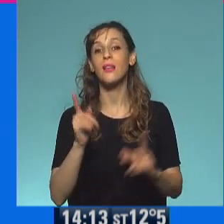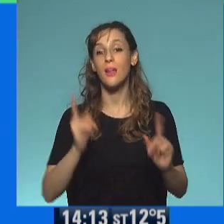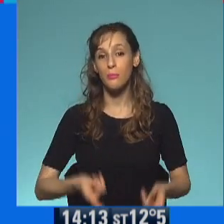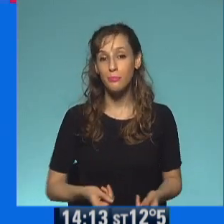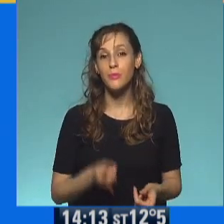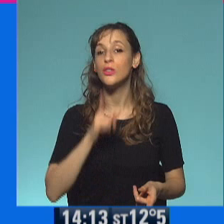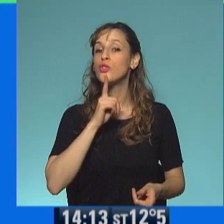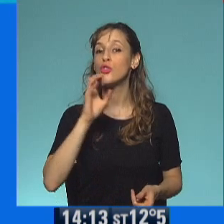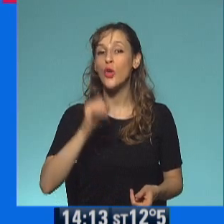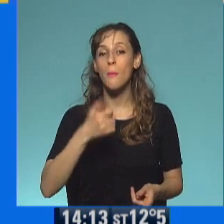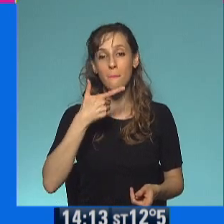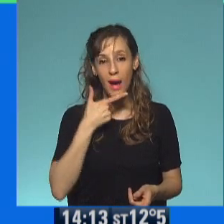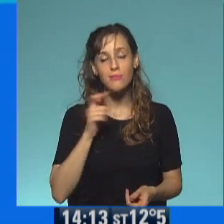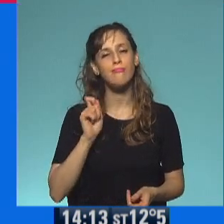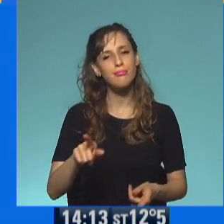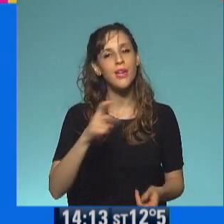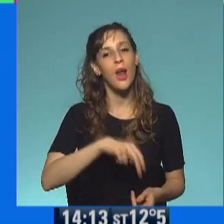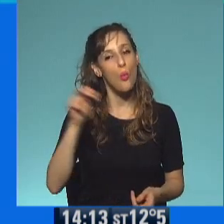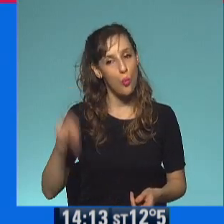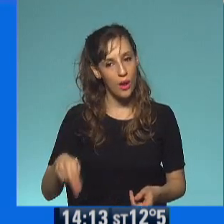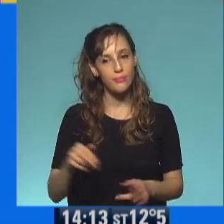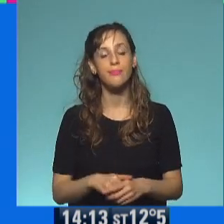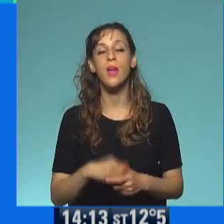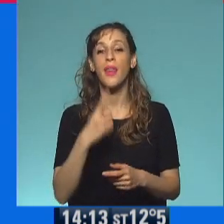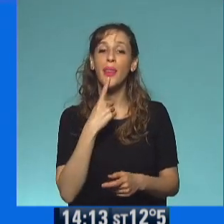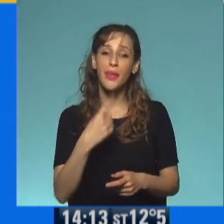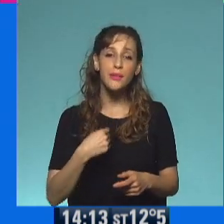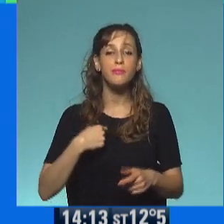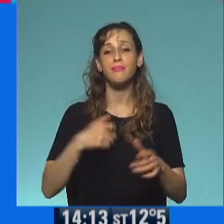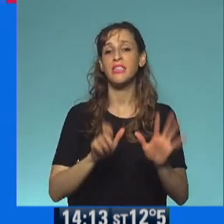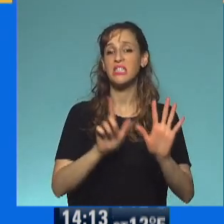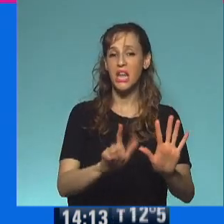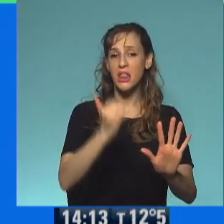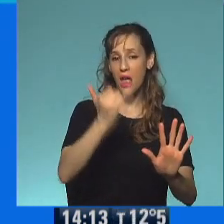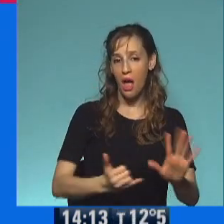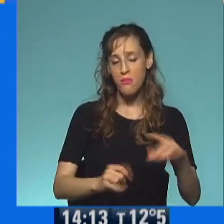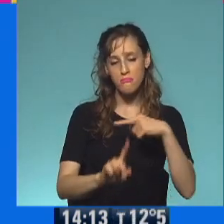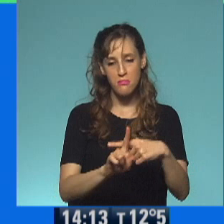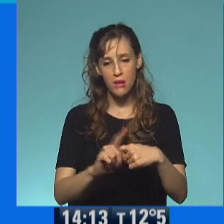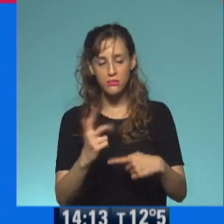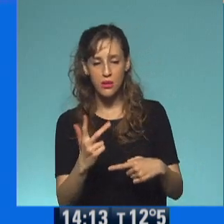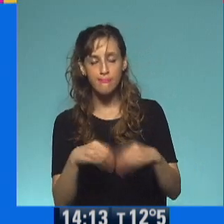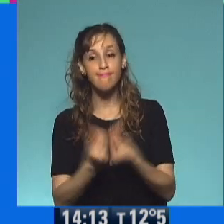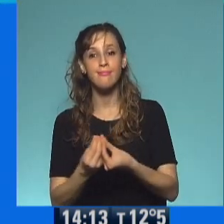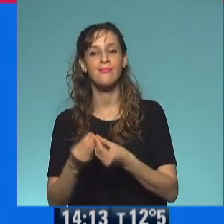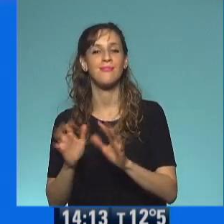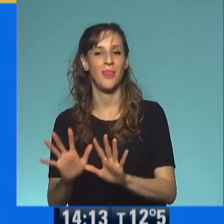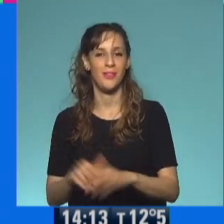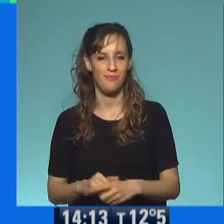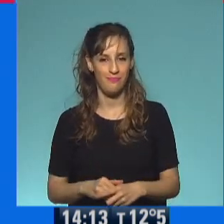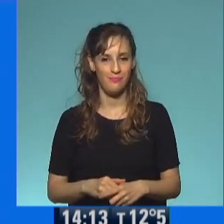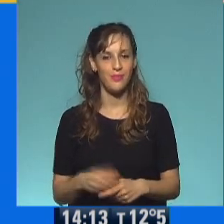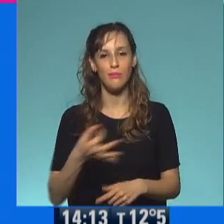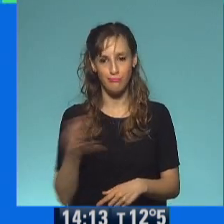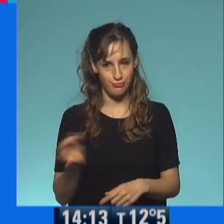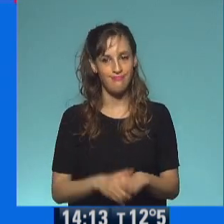Tomás. De Neuquén. Dice, si tenía 7, agregó 3. Ahora tiene 10, la respuesta es 3. Muy